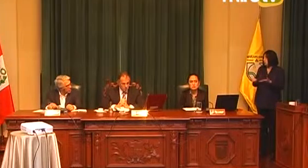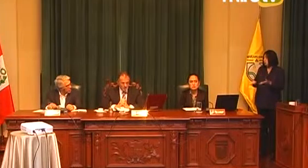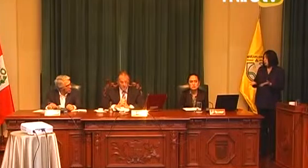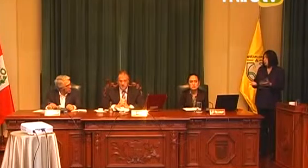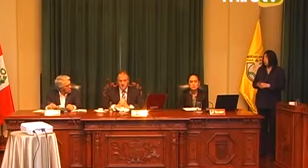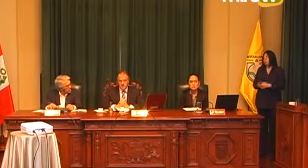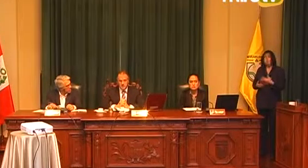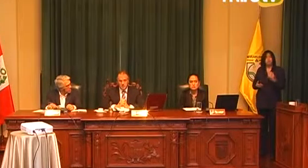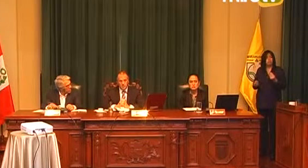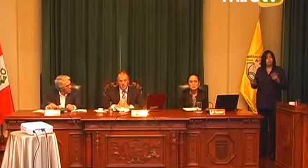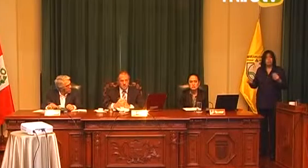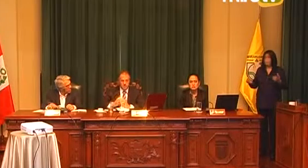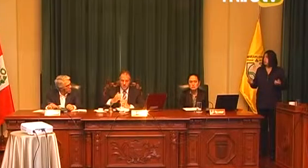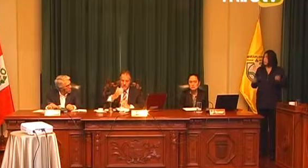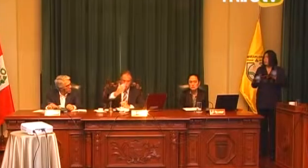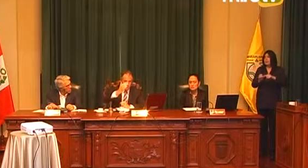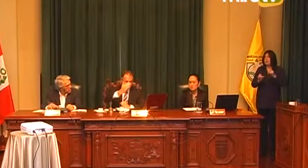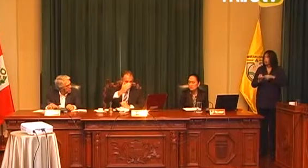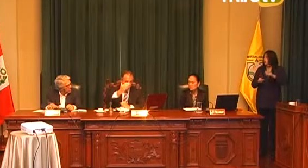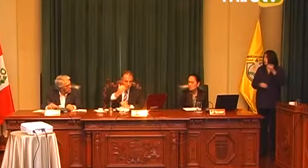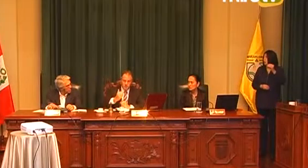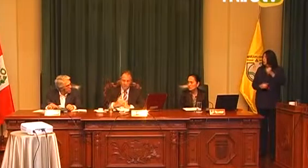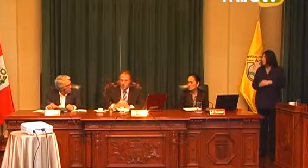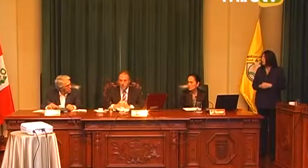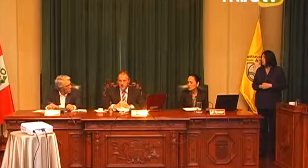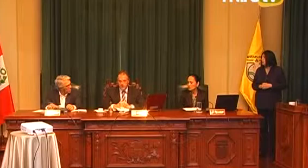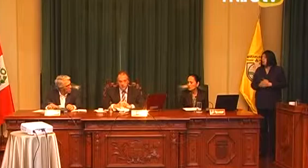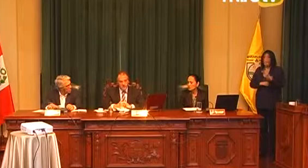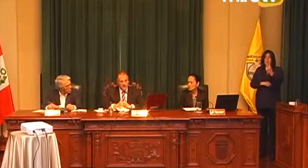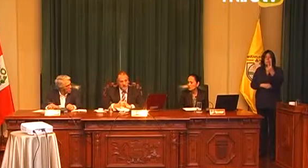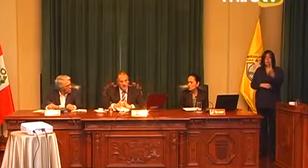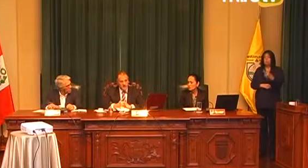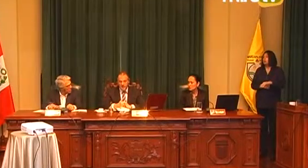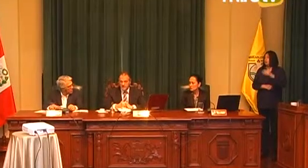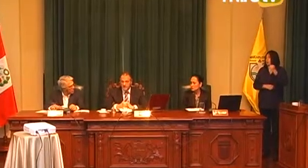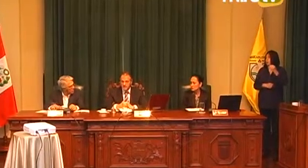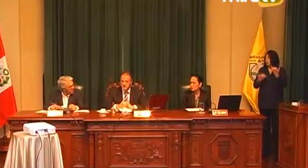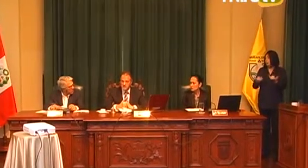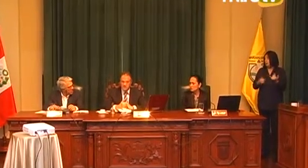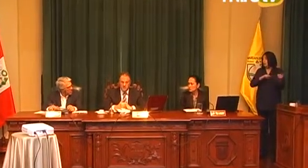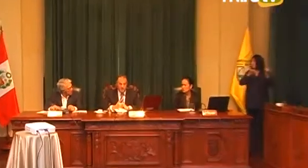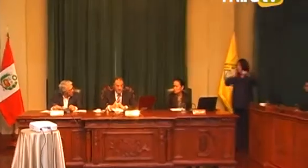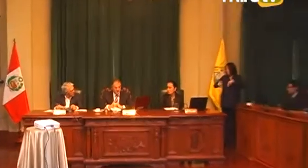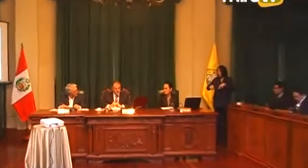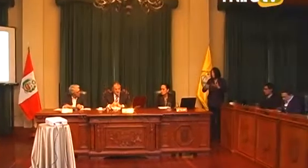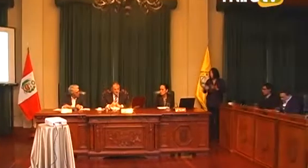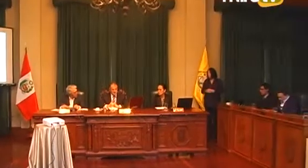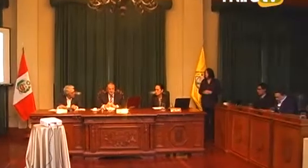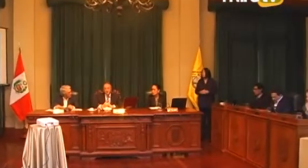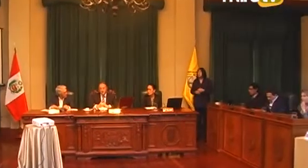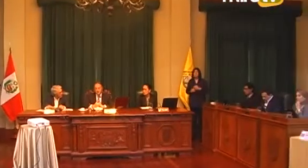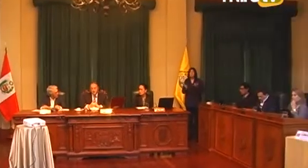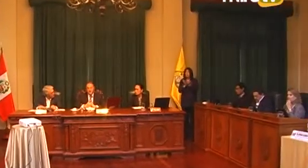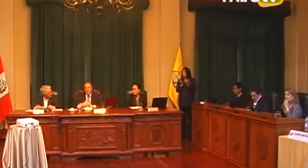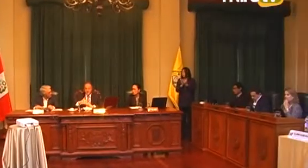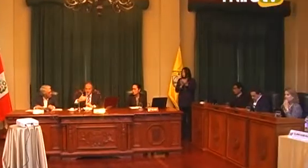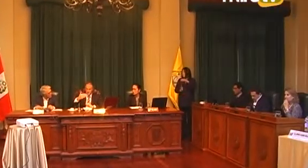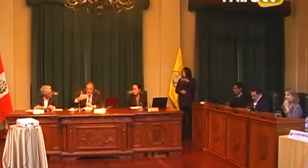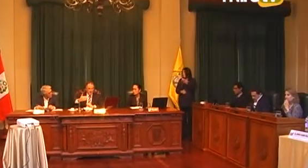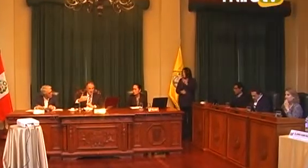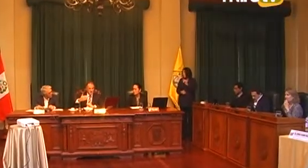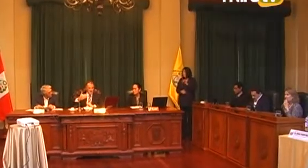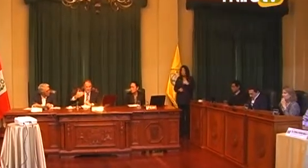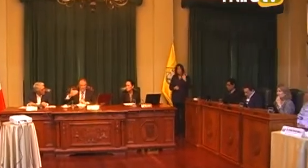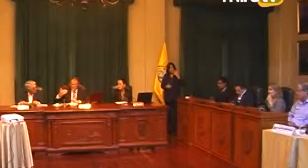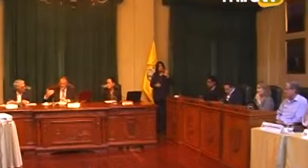tenemos mucha participación con los jóvenes, no en vano tenemos dos jóvenes hoy día que me acompañan del Colegio Pestalozzi. Ya hace